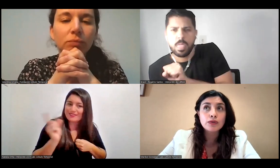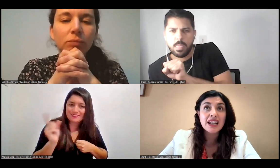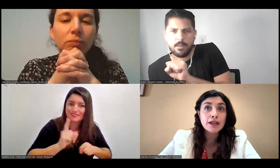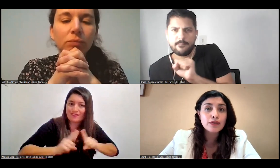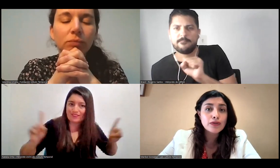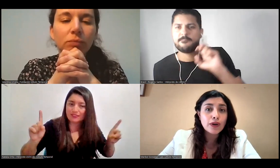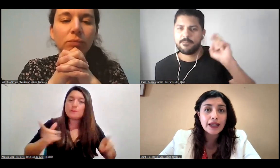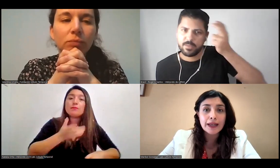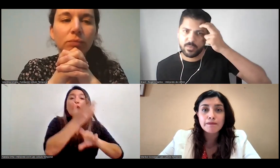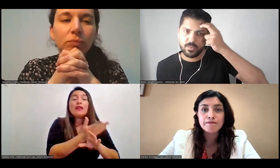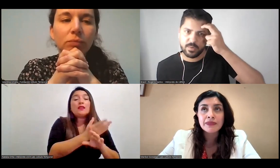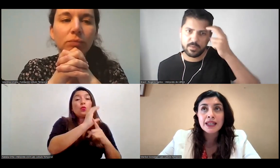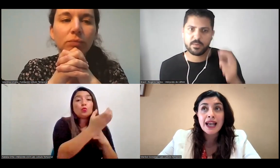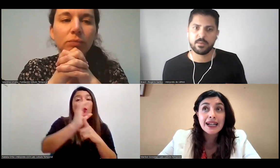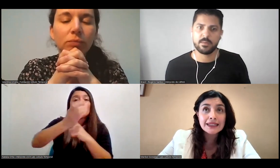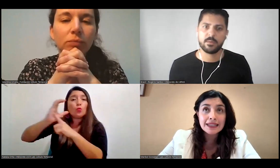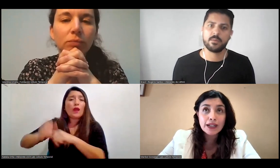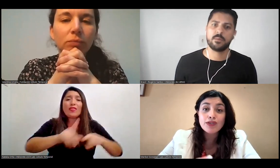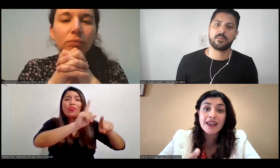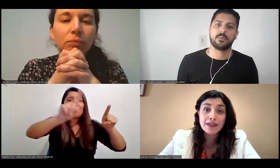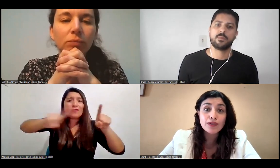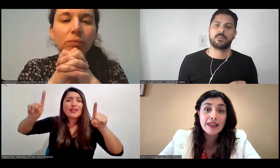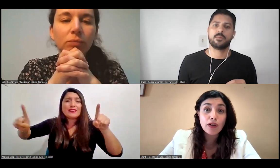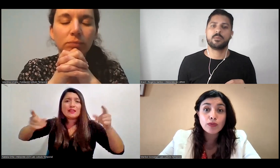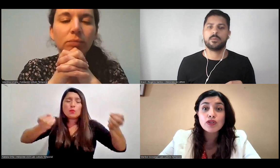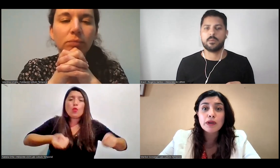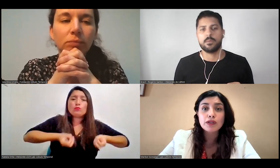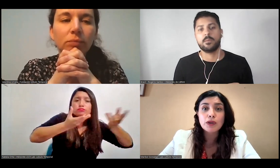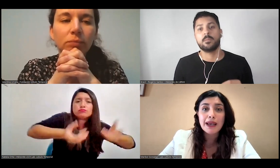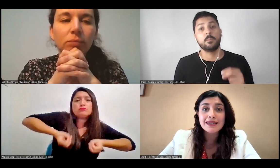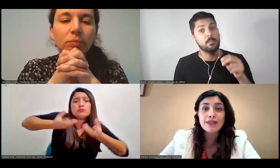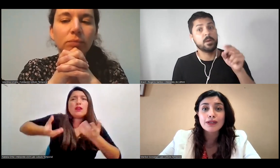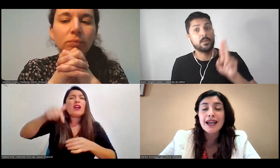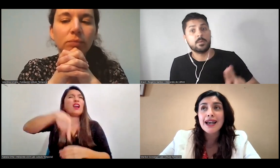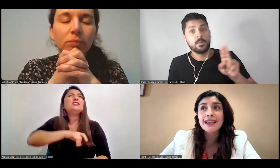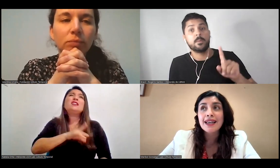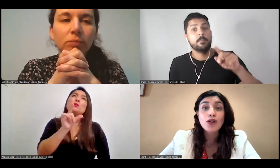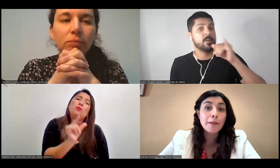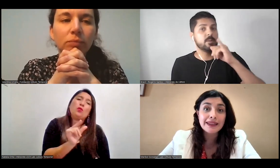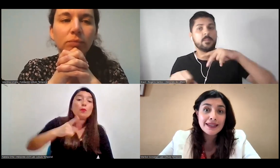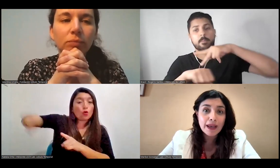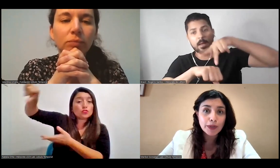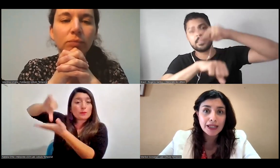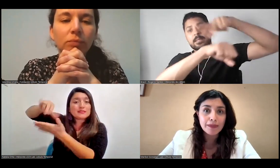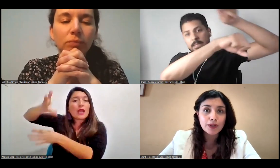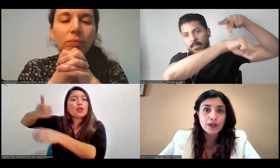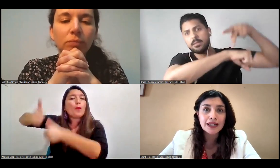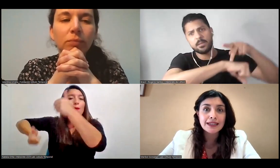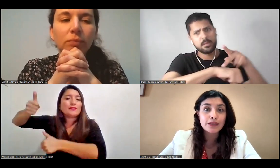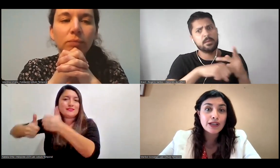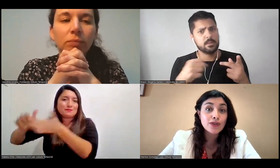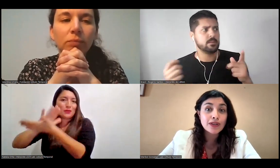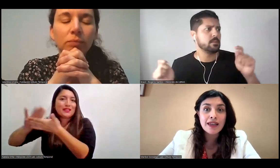manifestaciones culturales, incluso acá en Chile no se ha dado mucho, pero en otros países donde hay competencias, por ejemplo,